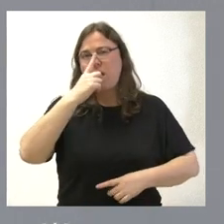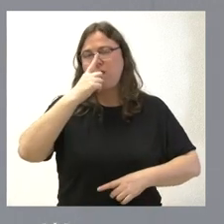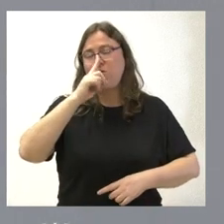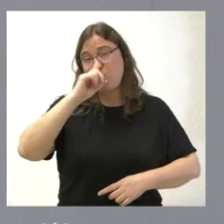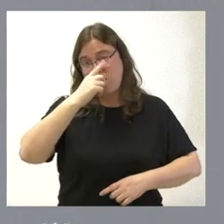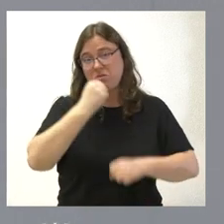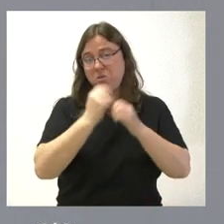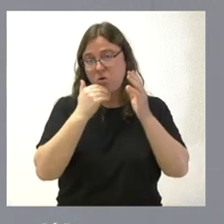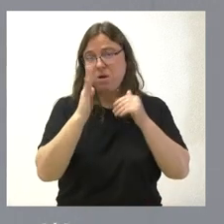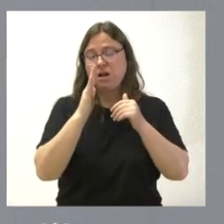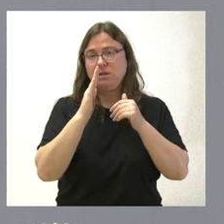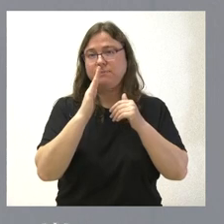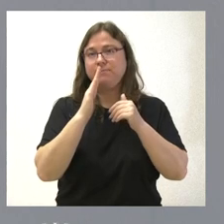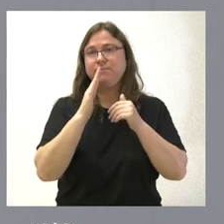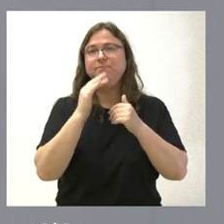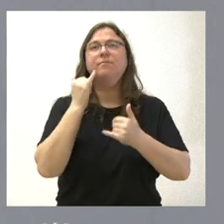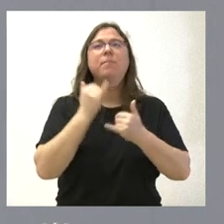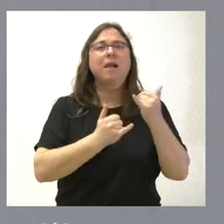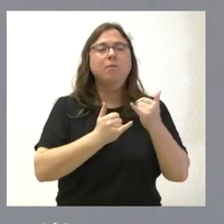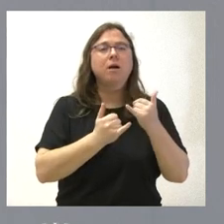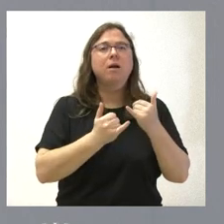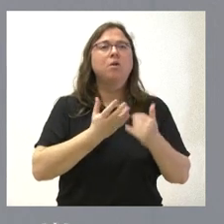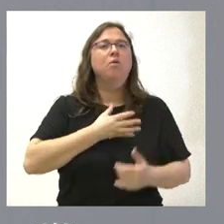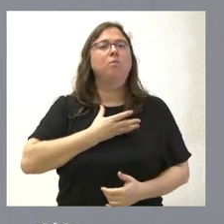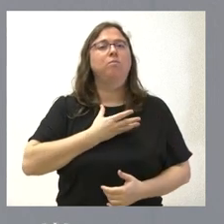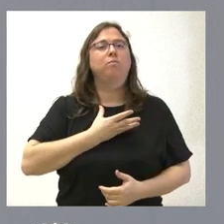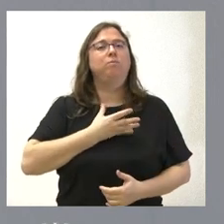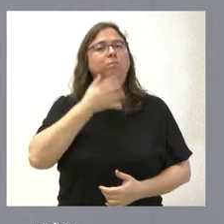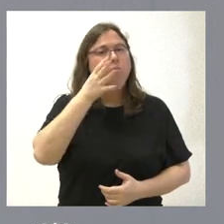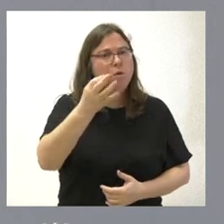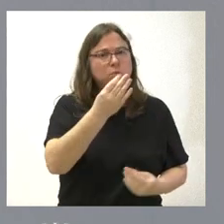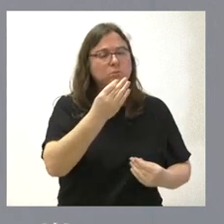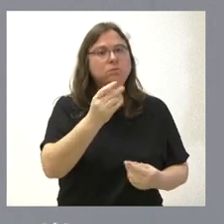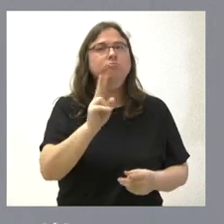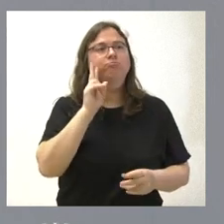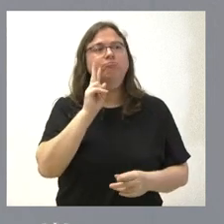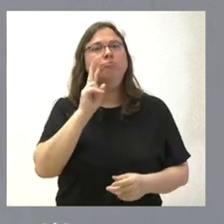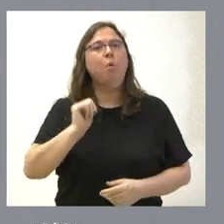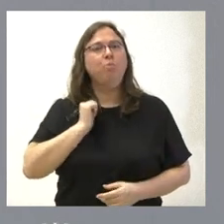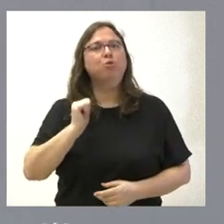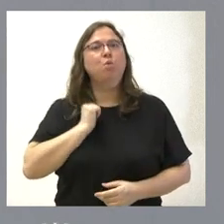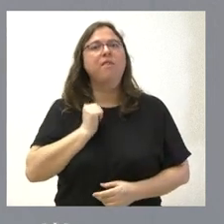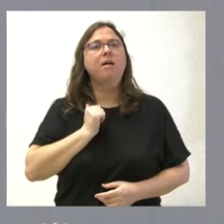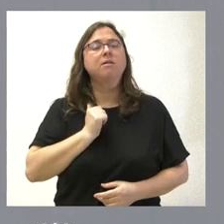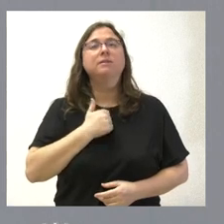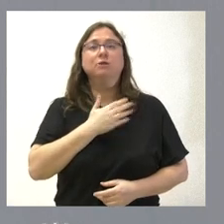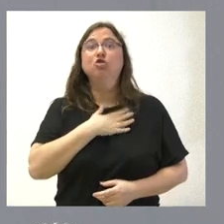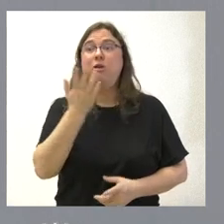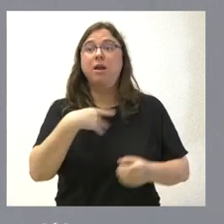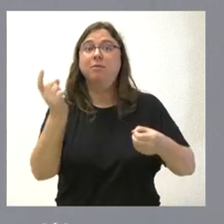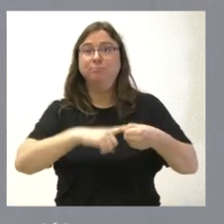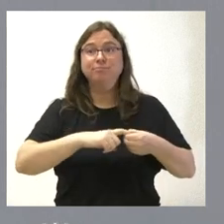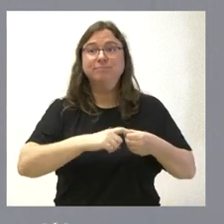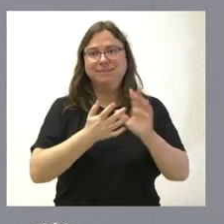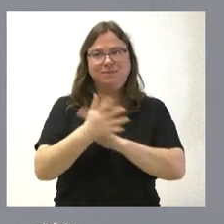trabajo son muchos los municipios que lógicamente lo ven como una oportunidad Cuando alguien plantea Yo también quiero estar es que lo